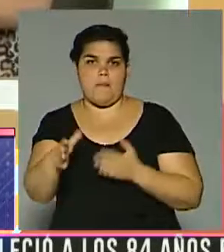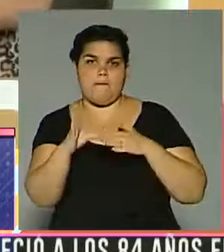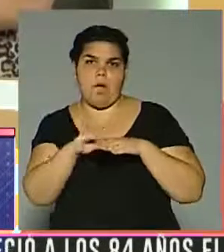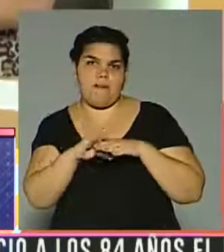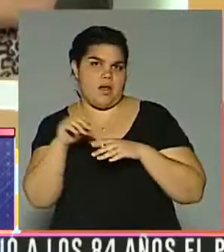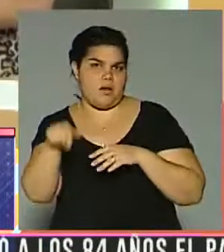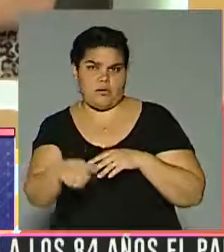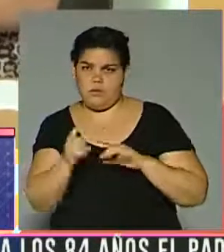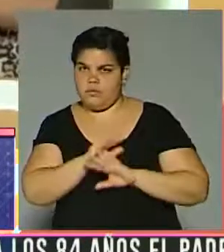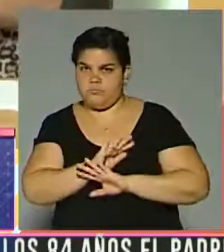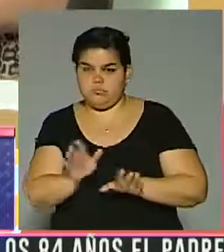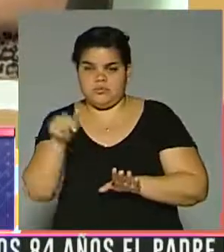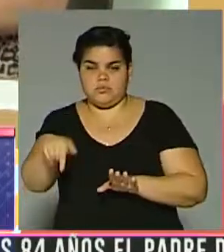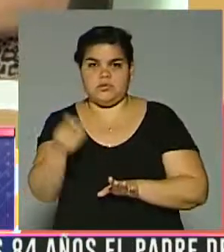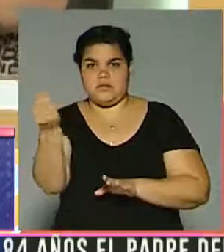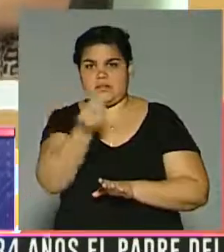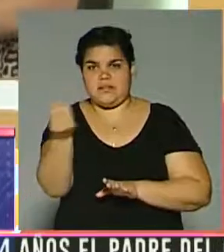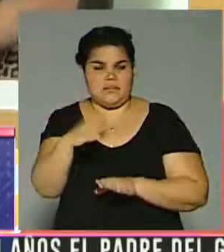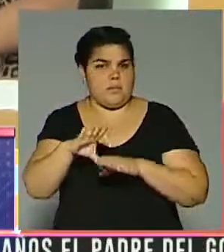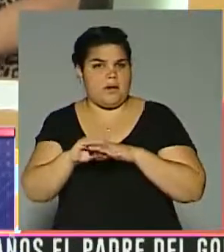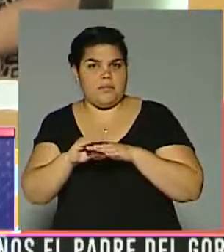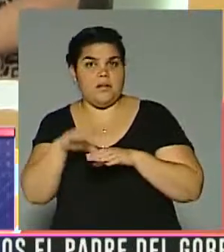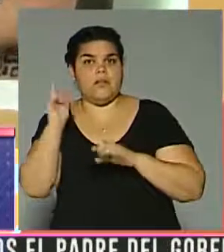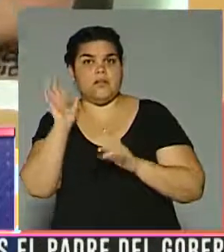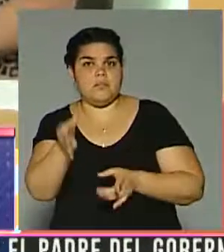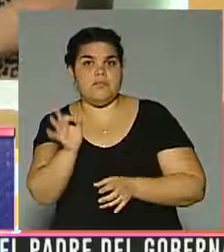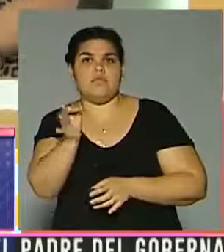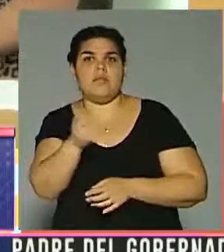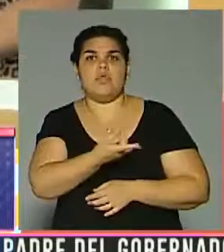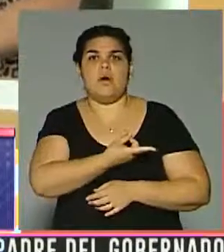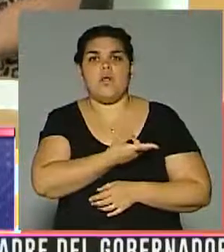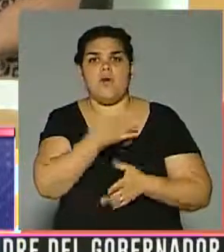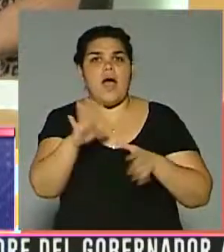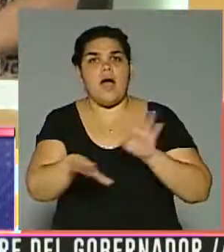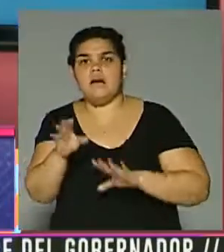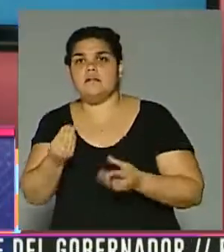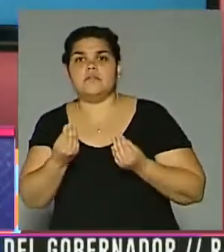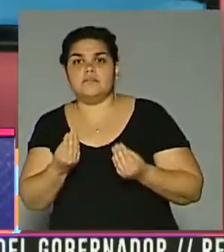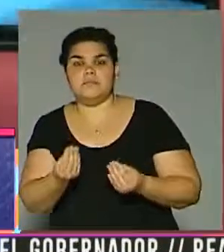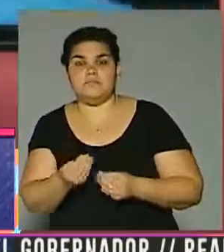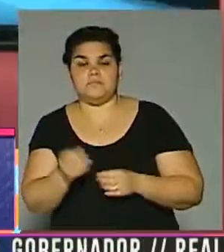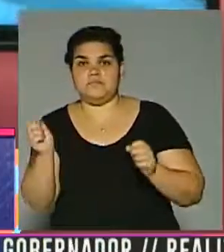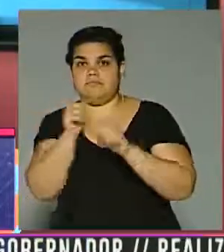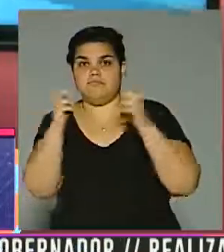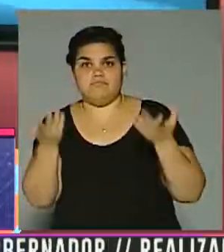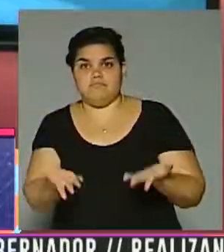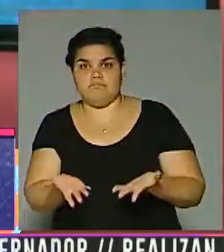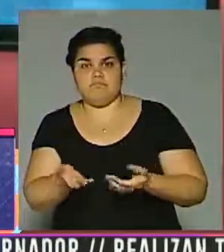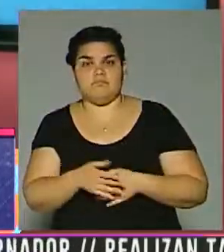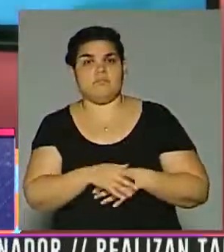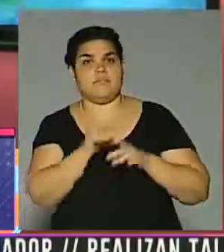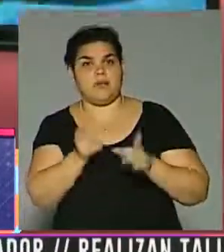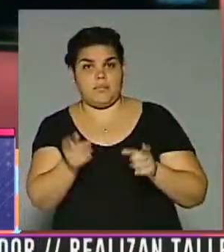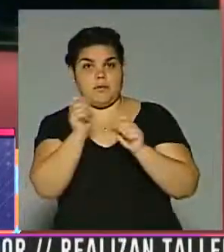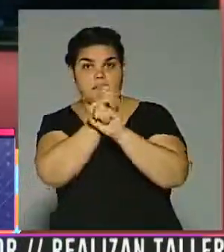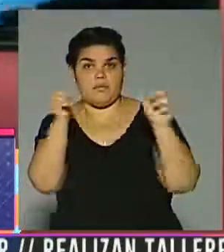semana y segundo, de esta indecisión de encontrar un lugar donde se pueda realizar. Parece increíble, ¿no? No solo que parece increíble, Claudia, sino que además lo que